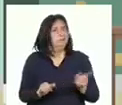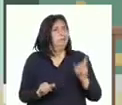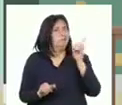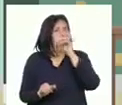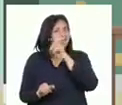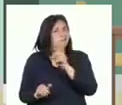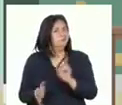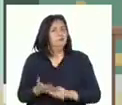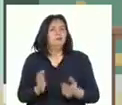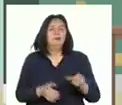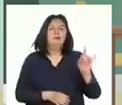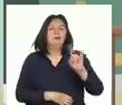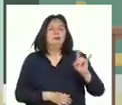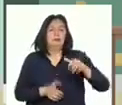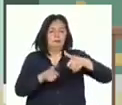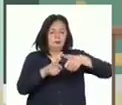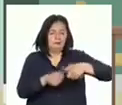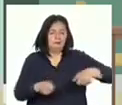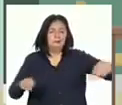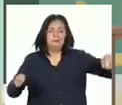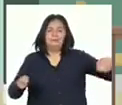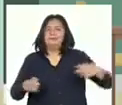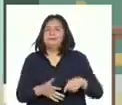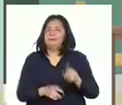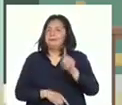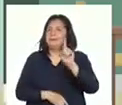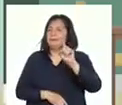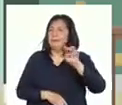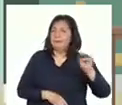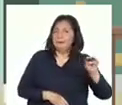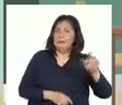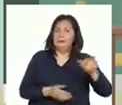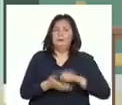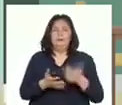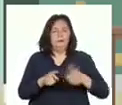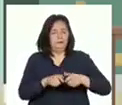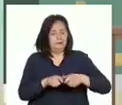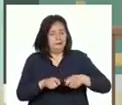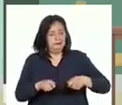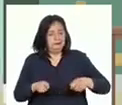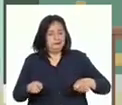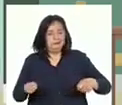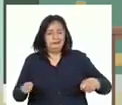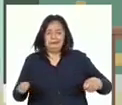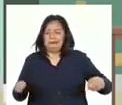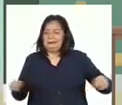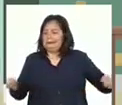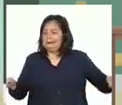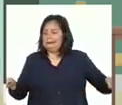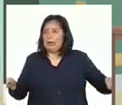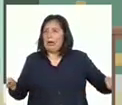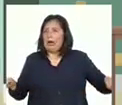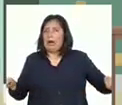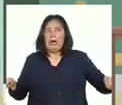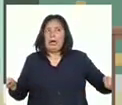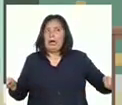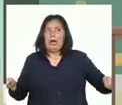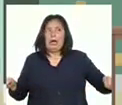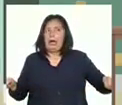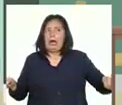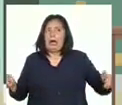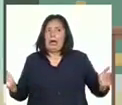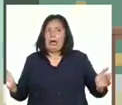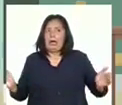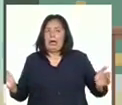lo mediremos usando la cinta métrica y el metro. Ellos estiran la cinta métrica, pero les ha quedado muy